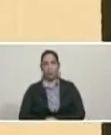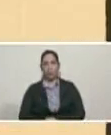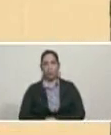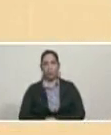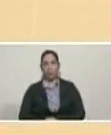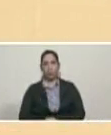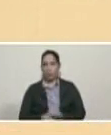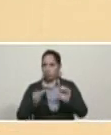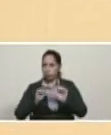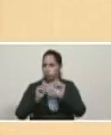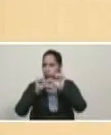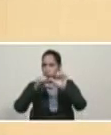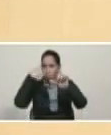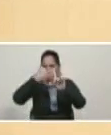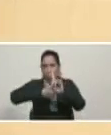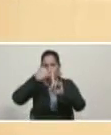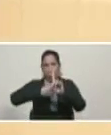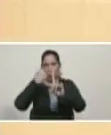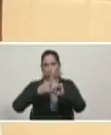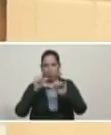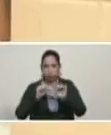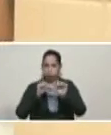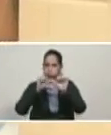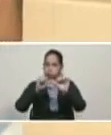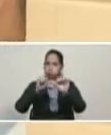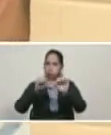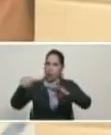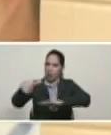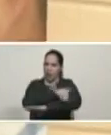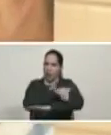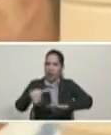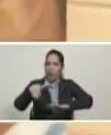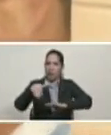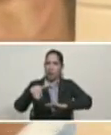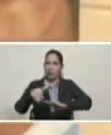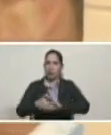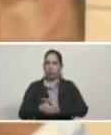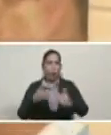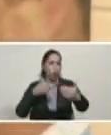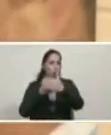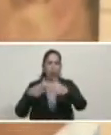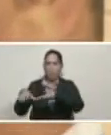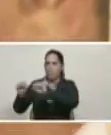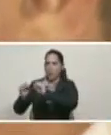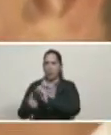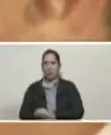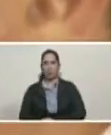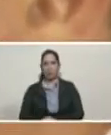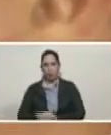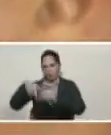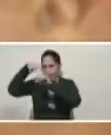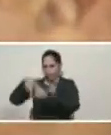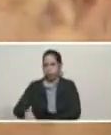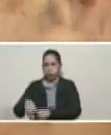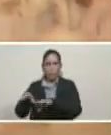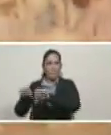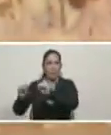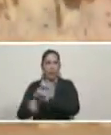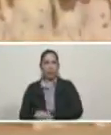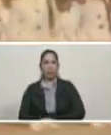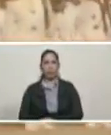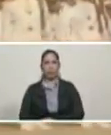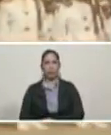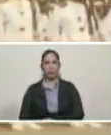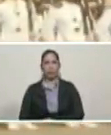manténganse en la lucha. Manténganse en la calle, enfrenten al imperialismo y a la oligarquía, derroten al imperialismo y a la